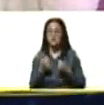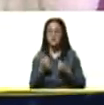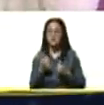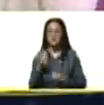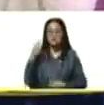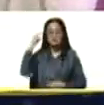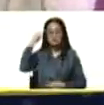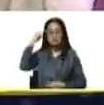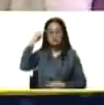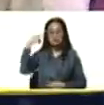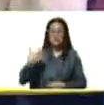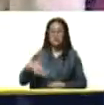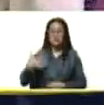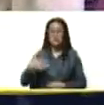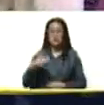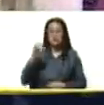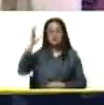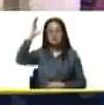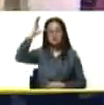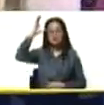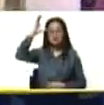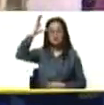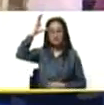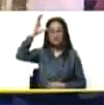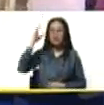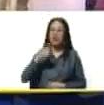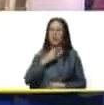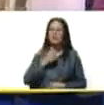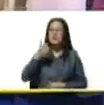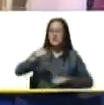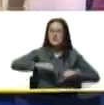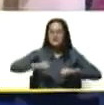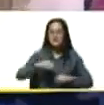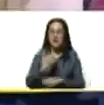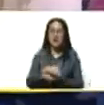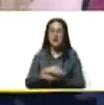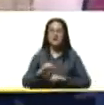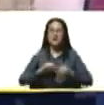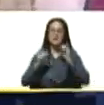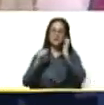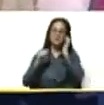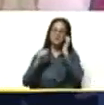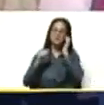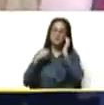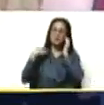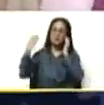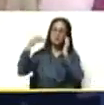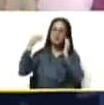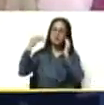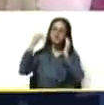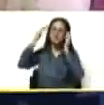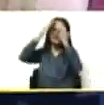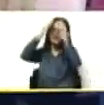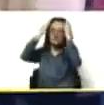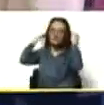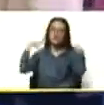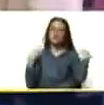mente. ¿Ah? Pero le gusta la acción, le gusta la calle. Entonces yo venía pensando y cuando llegué le